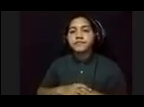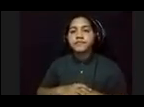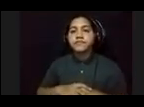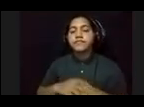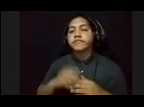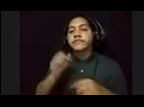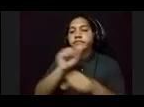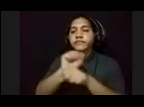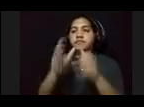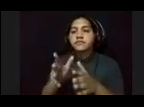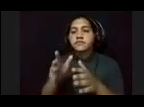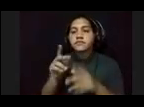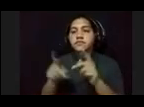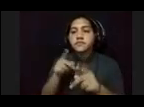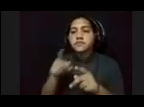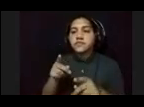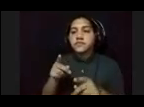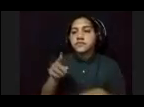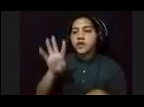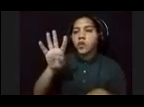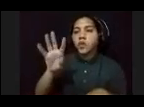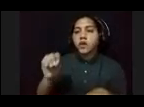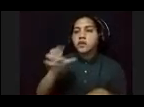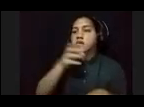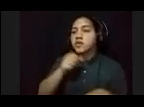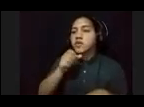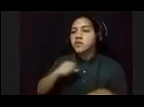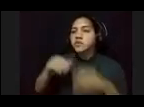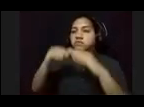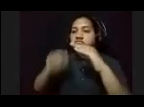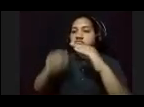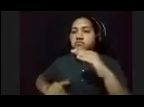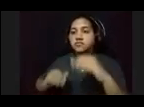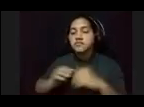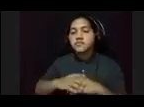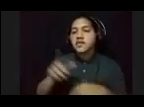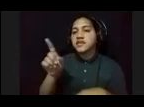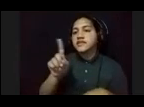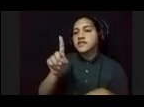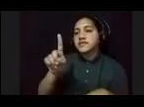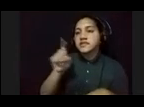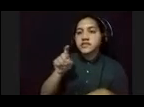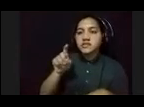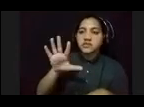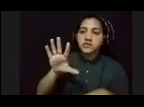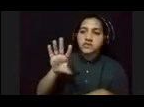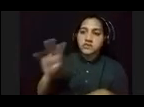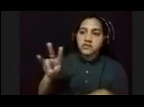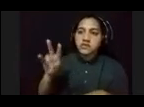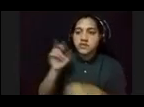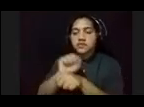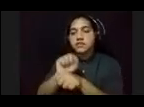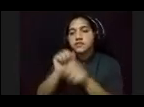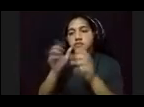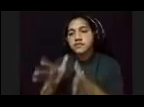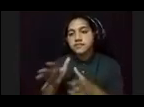personas mayormente menores de 40 años para un total de 157 trabajadores, en la que se destacan